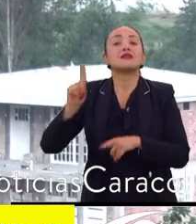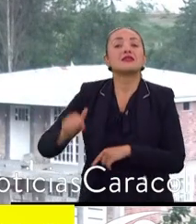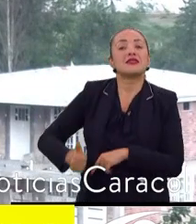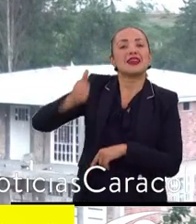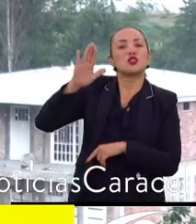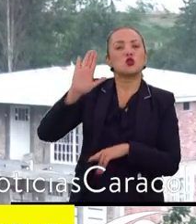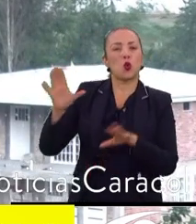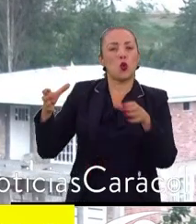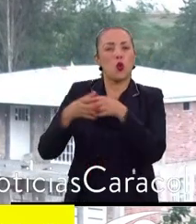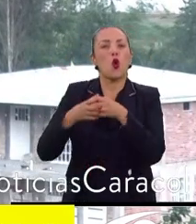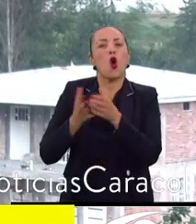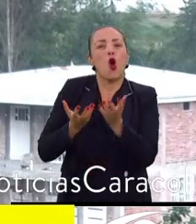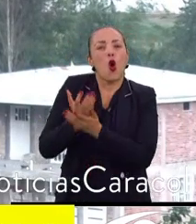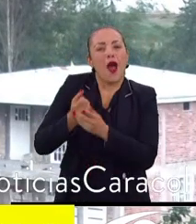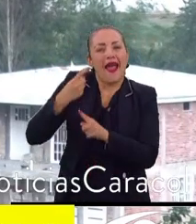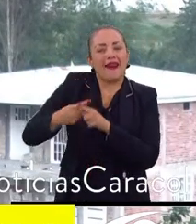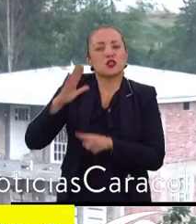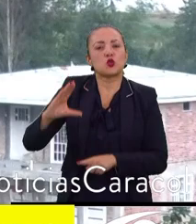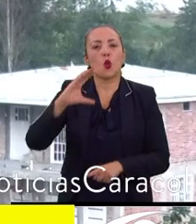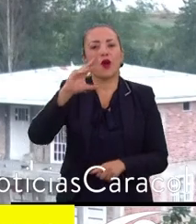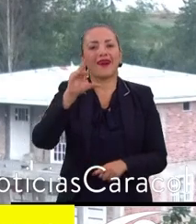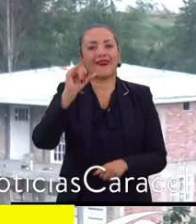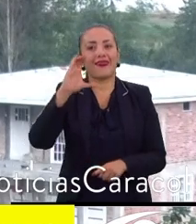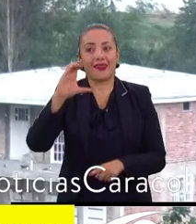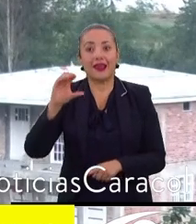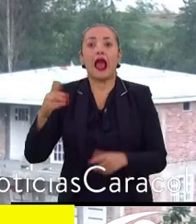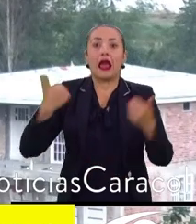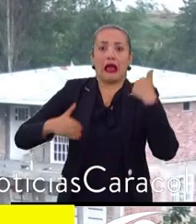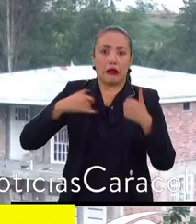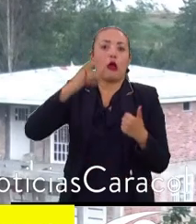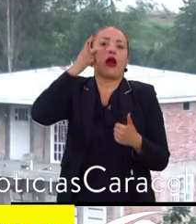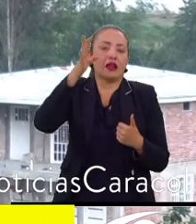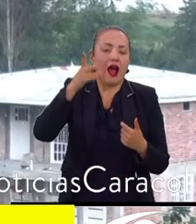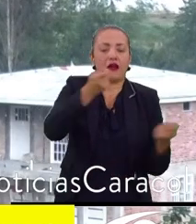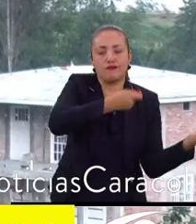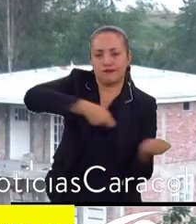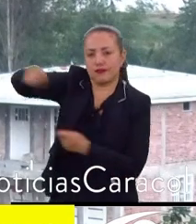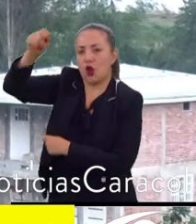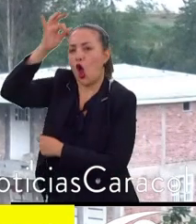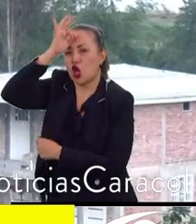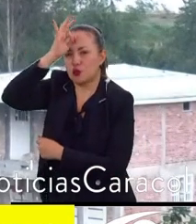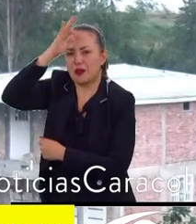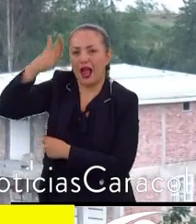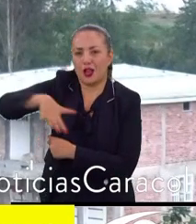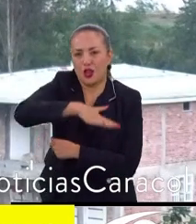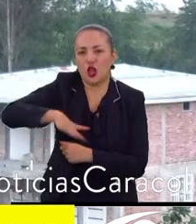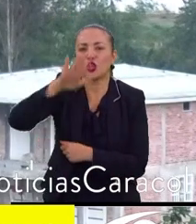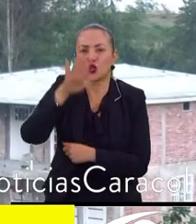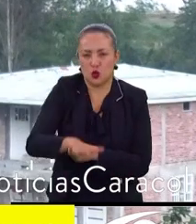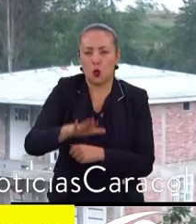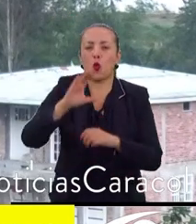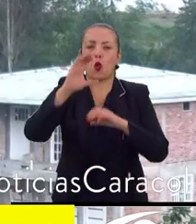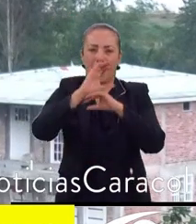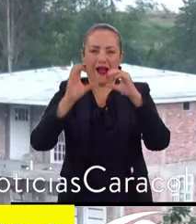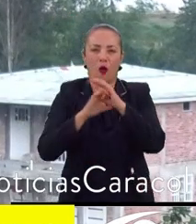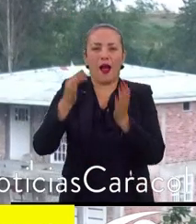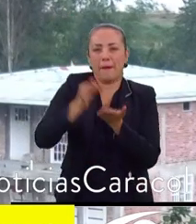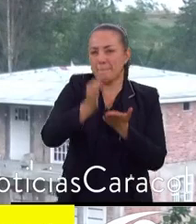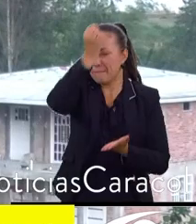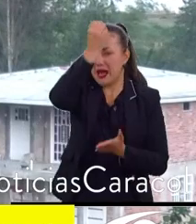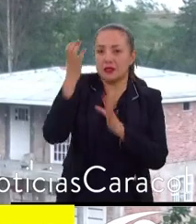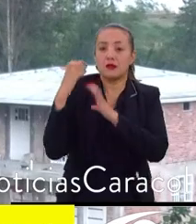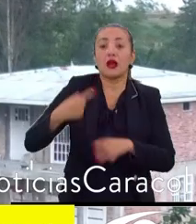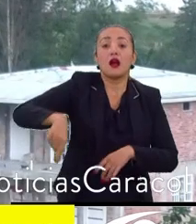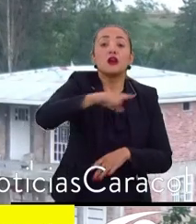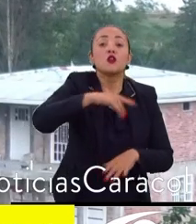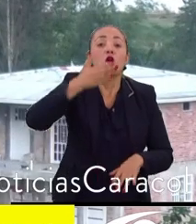erne y flor resultó gravemente herido y fue trasladado a un hospital de esta capital por la gravedad de sus heridas hay luto entre la